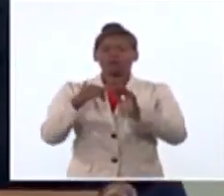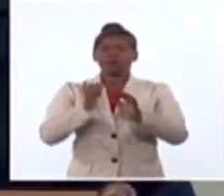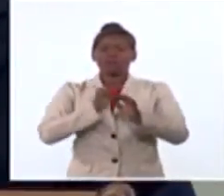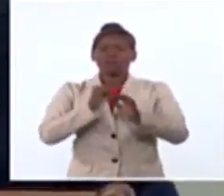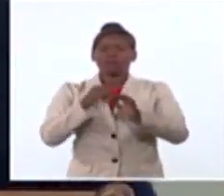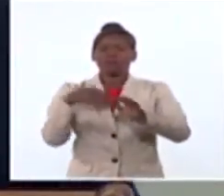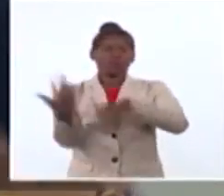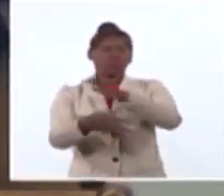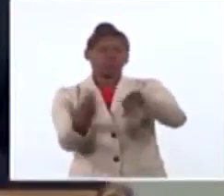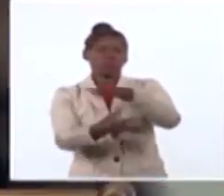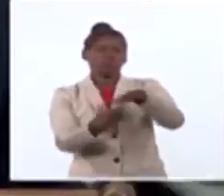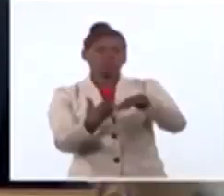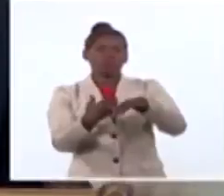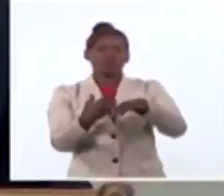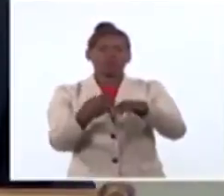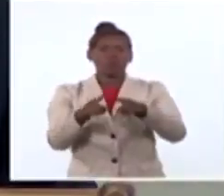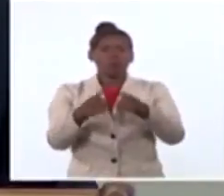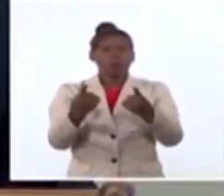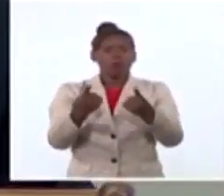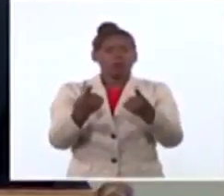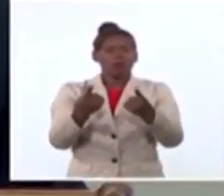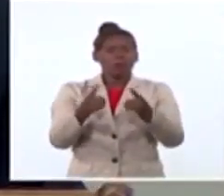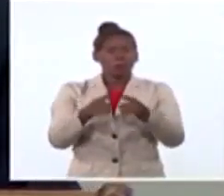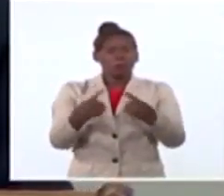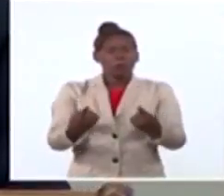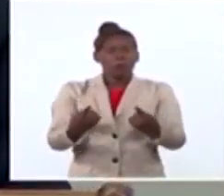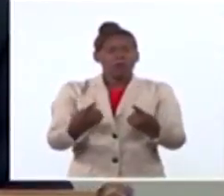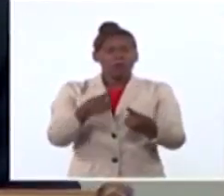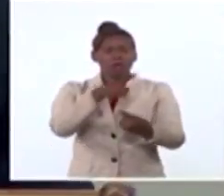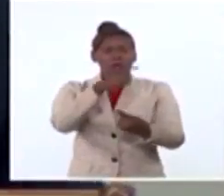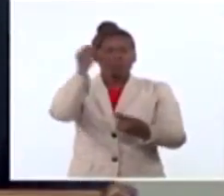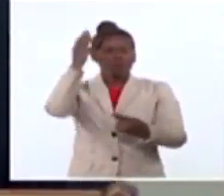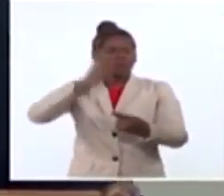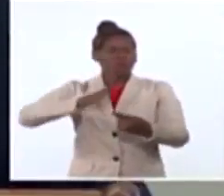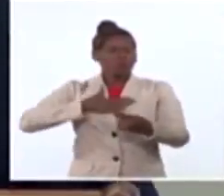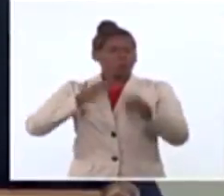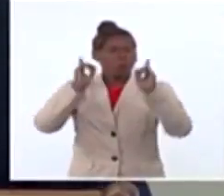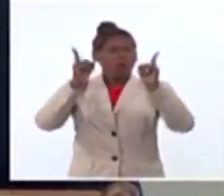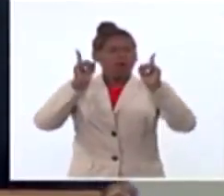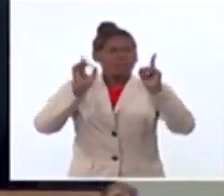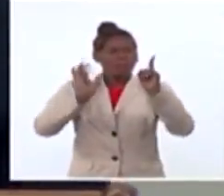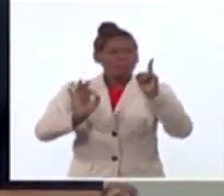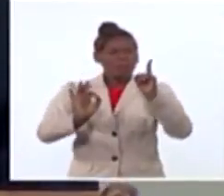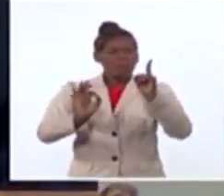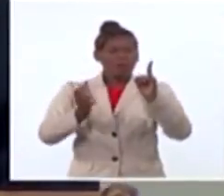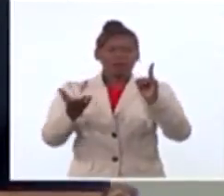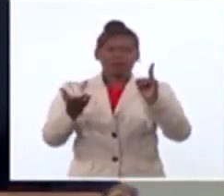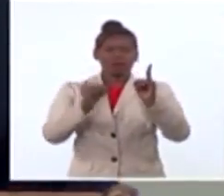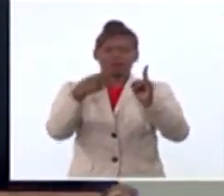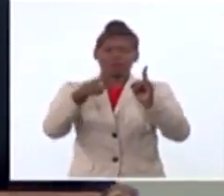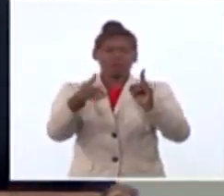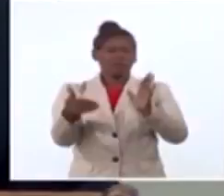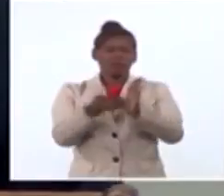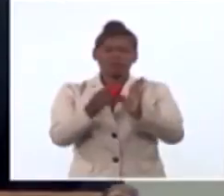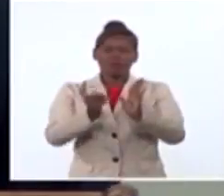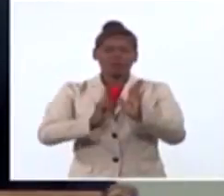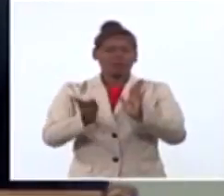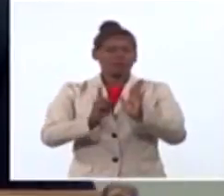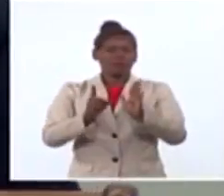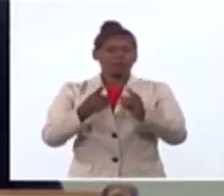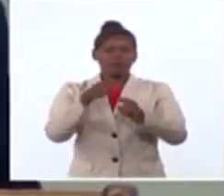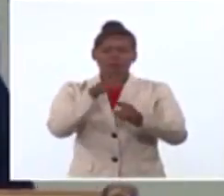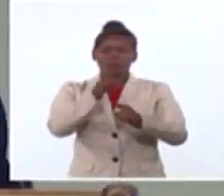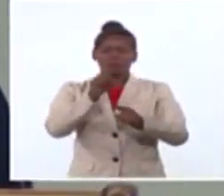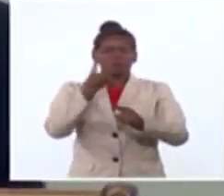por motivaciones estrictamente políticas, por motivaciones que solo sirven